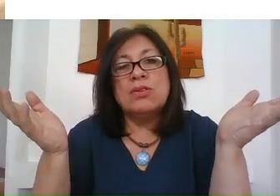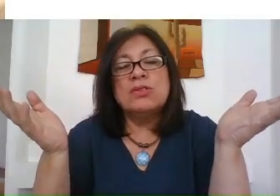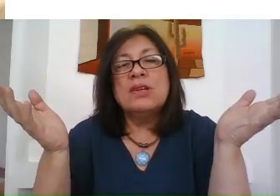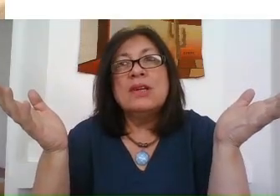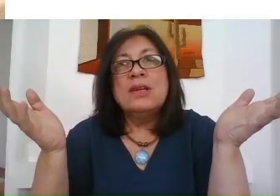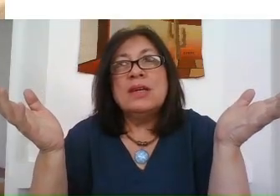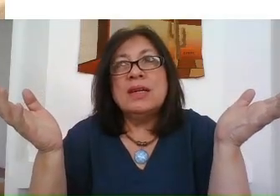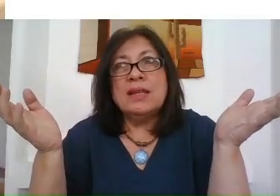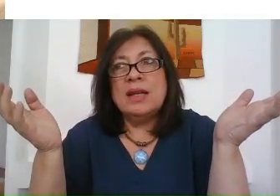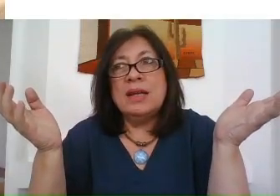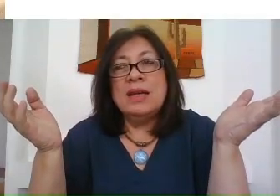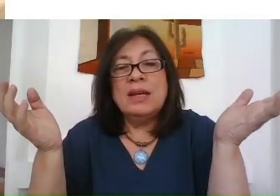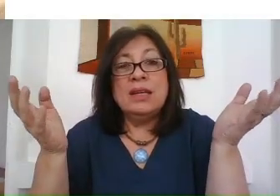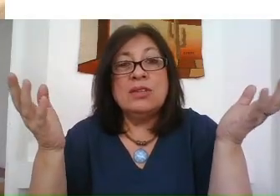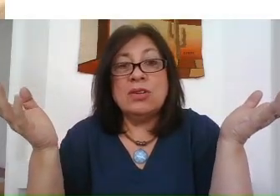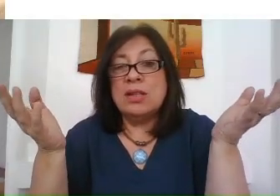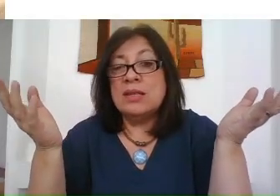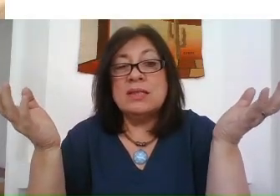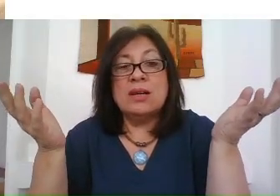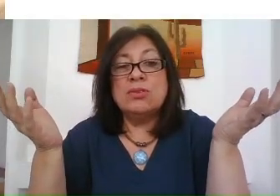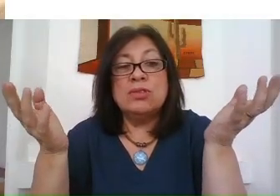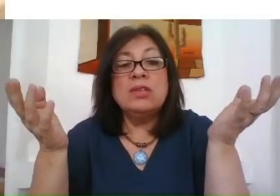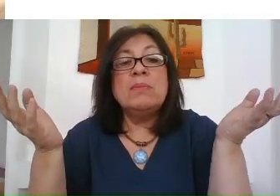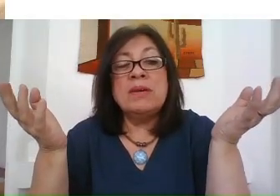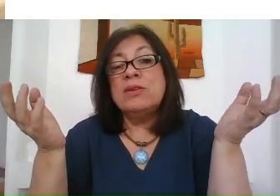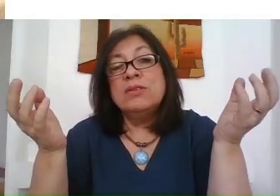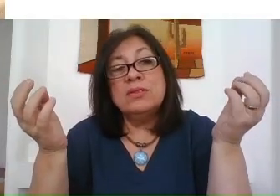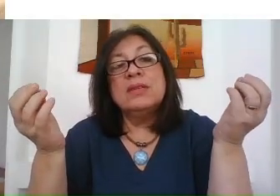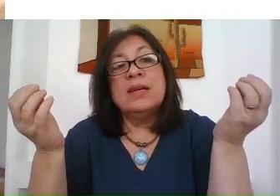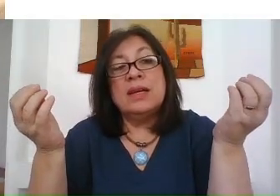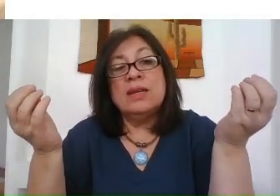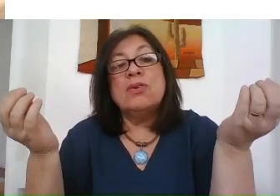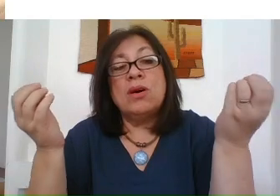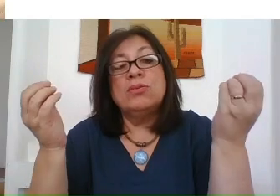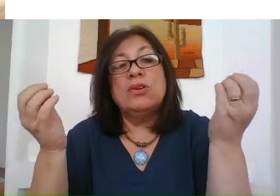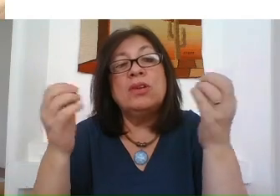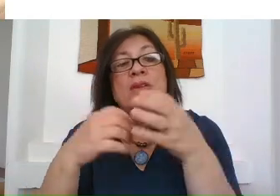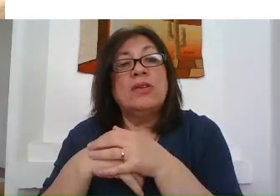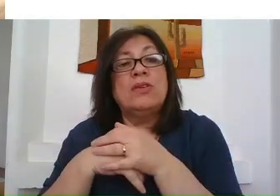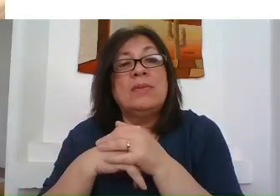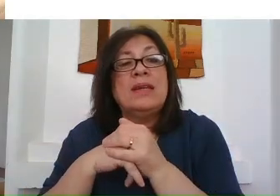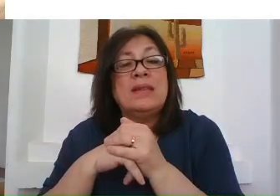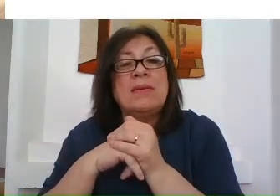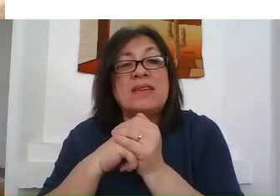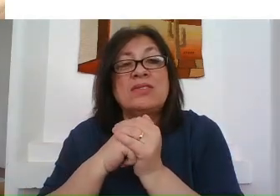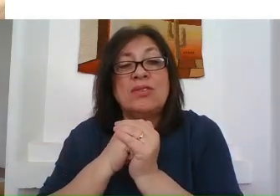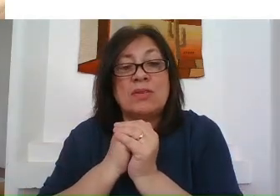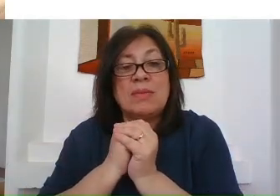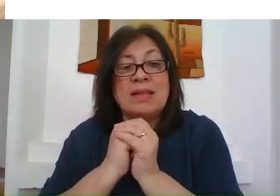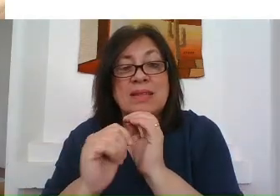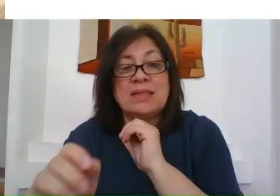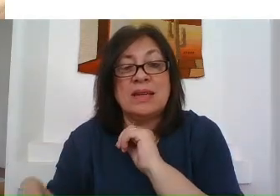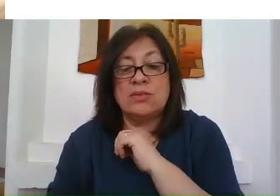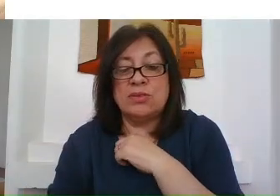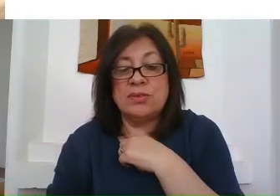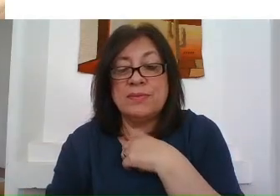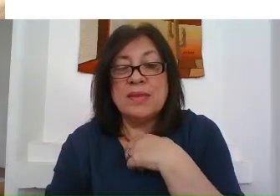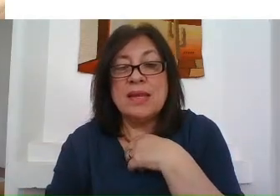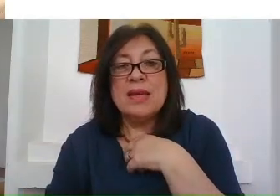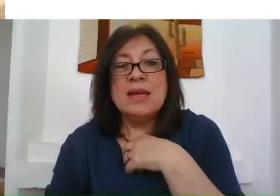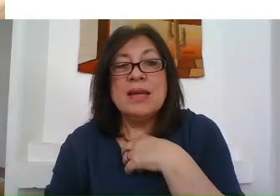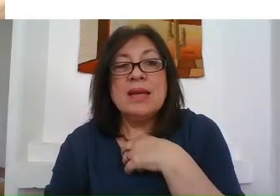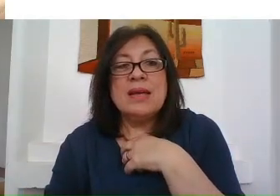conjunto de otros hitos del desarrollo típicos, estos autores lo denominan desviación normal del